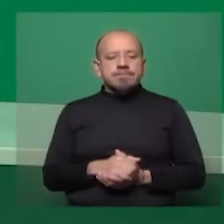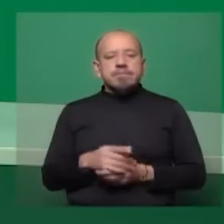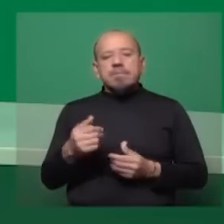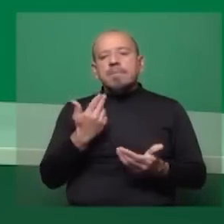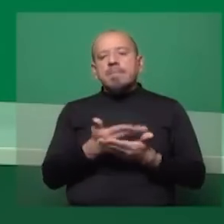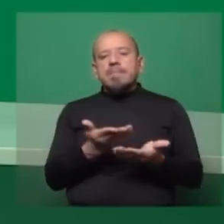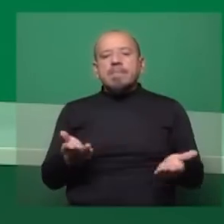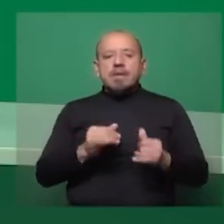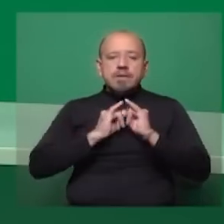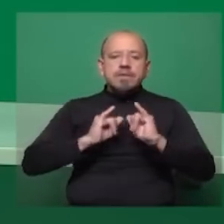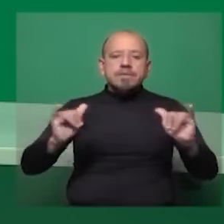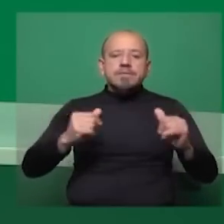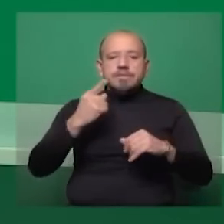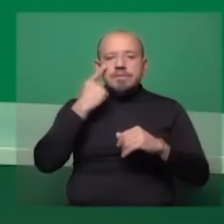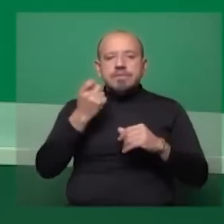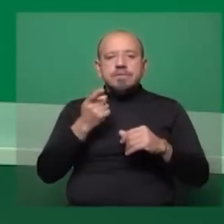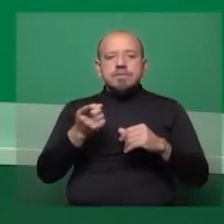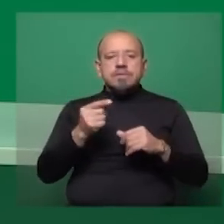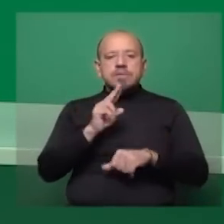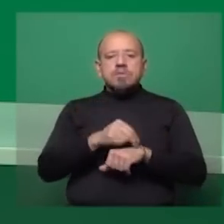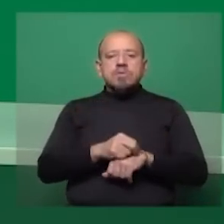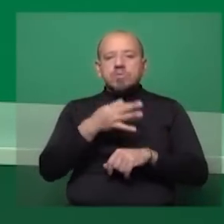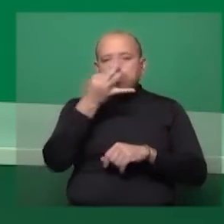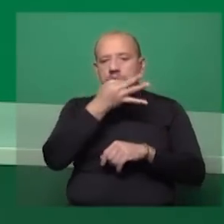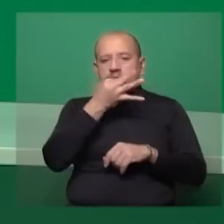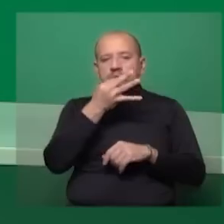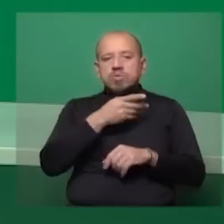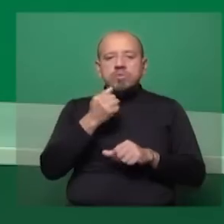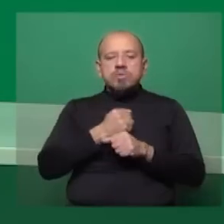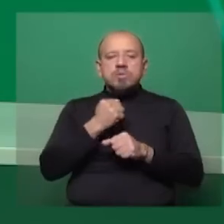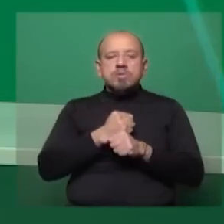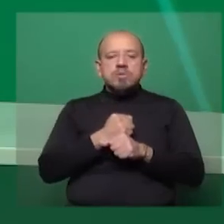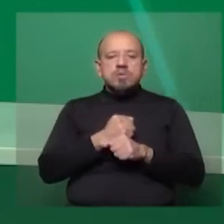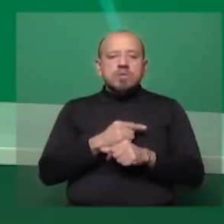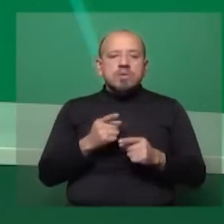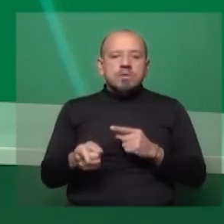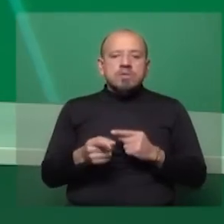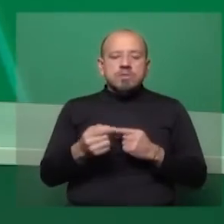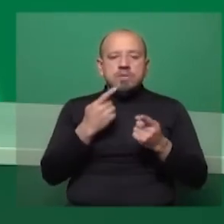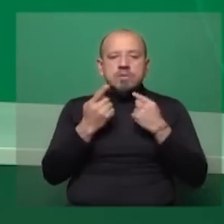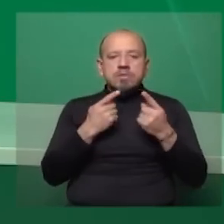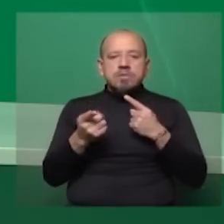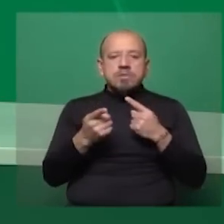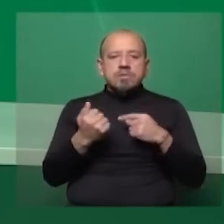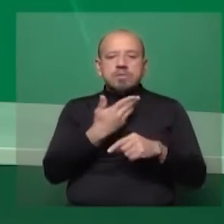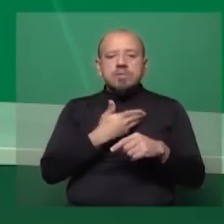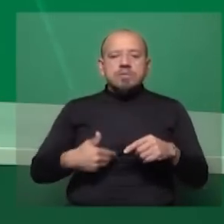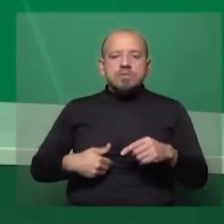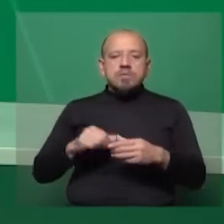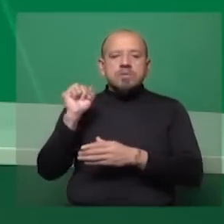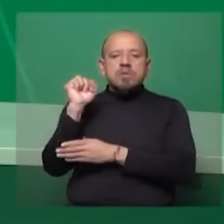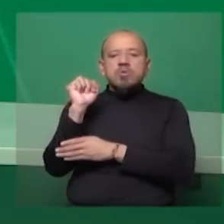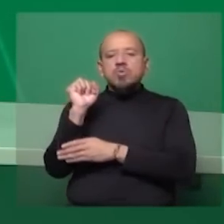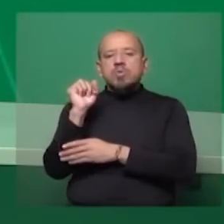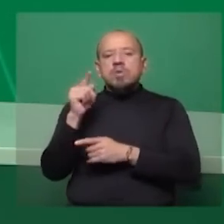presentó la campaña de prevención del del uso de drogas en el ámbito laboral hablan de esto el presidente del zca